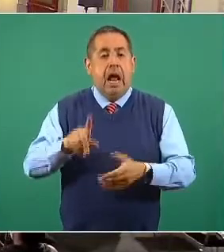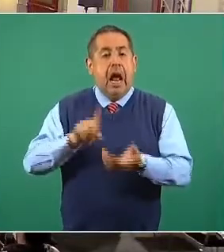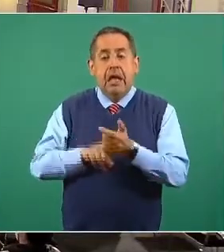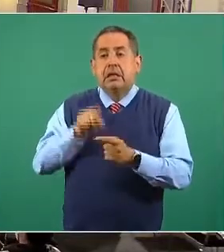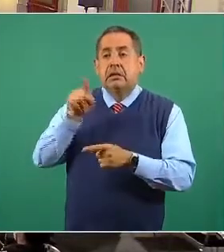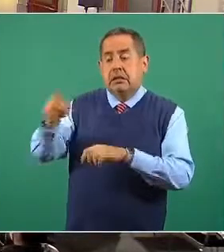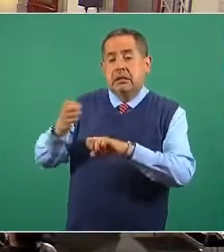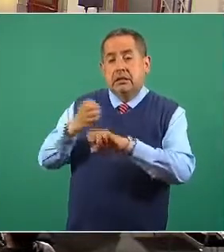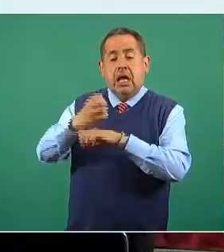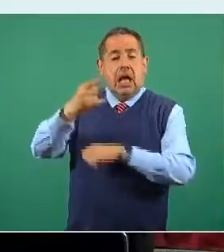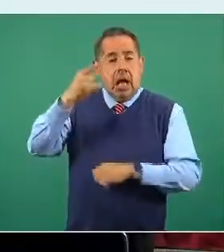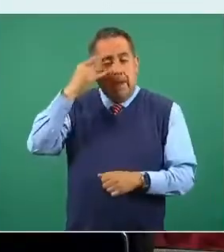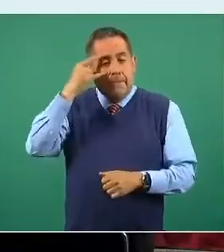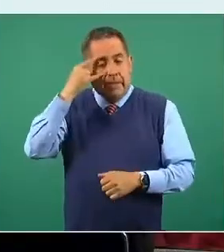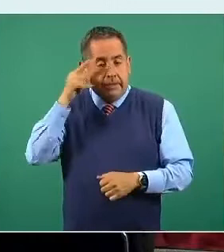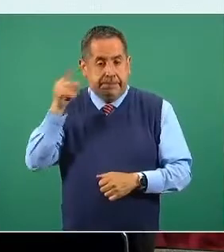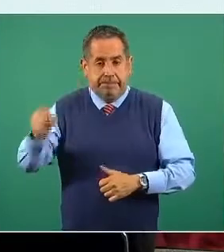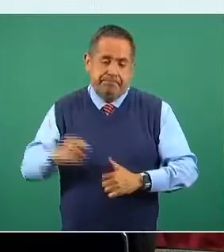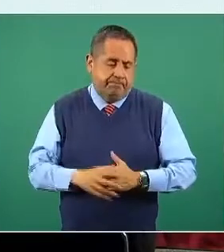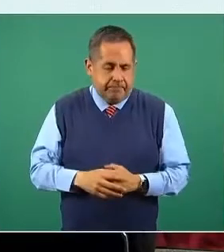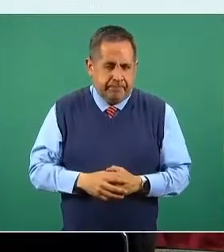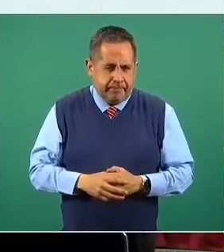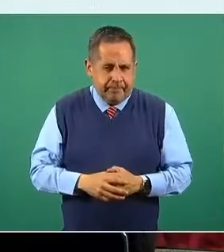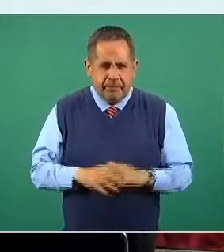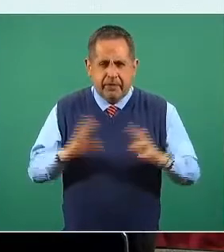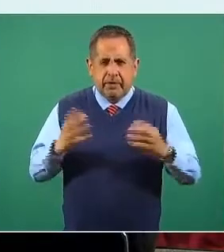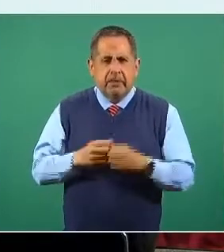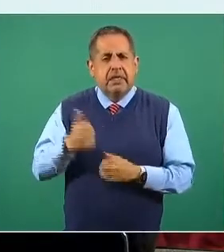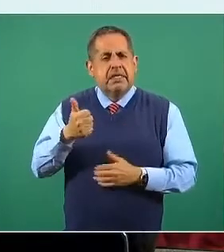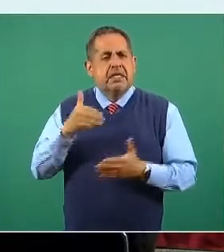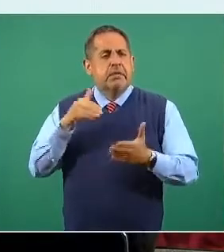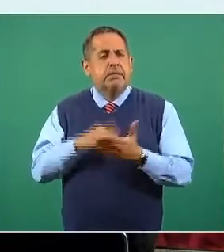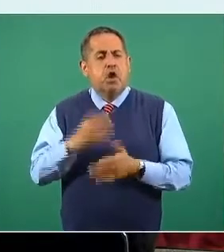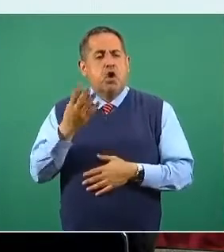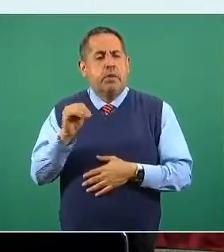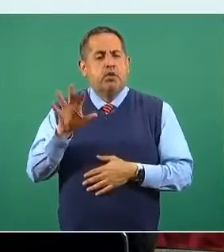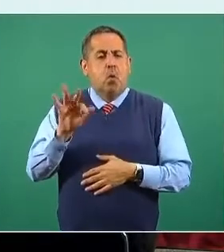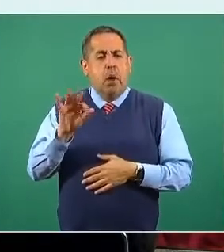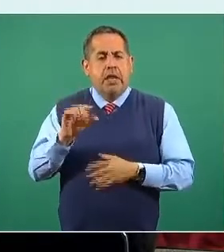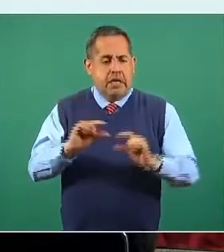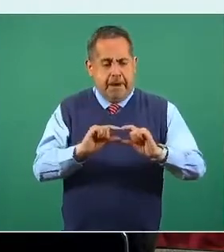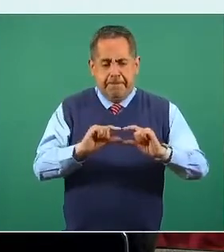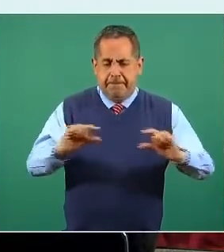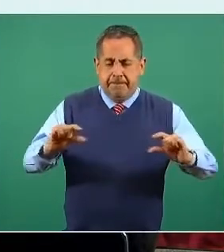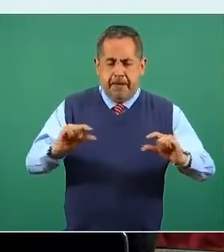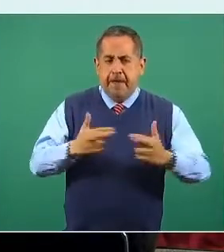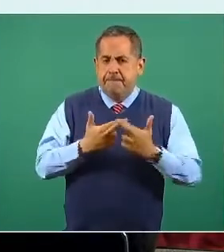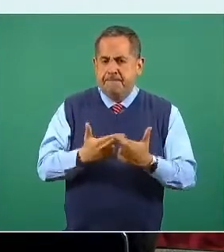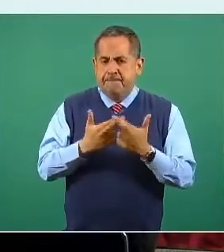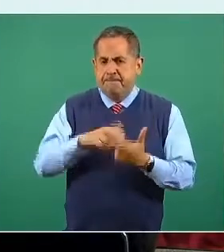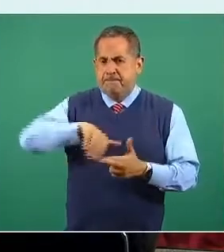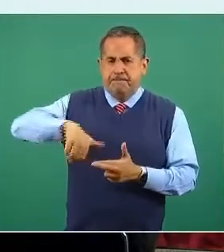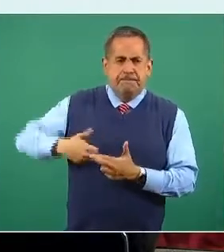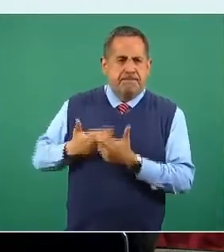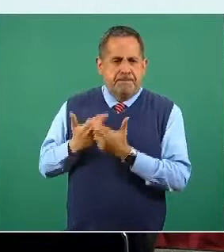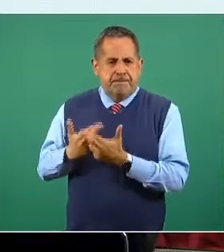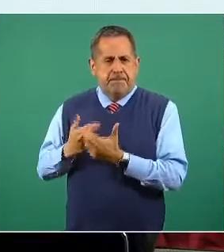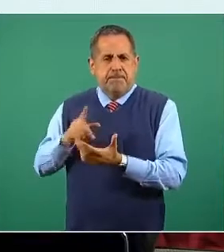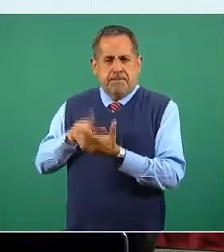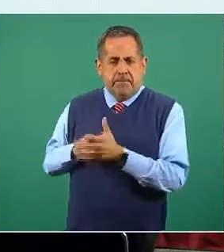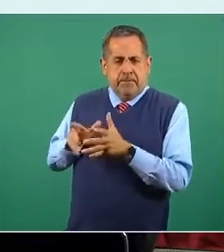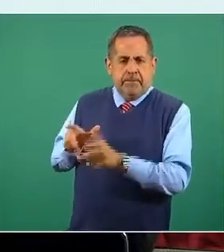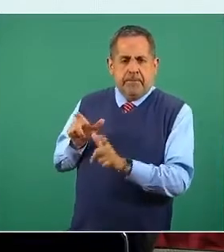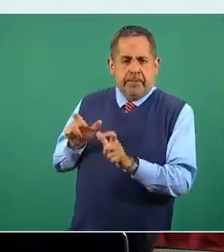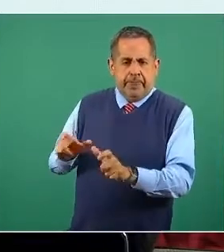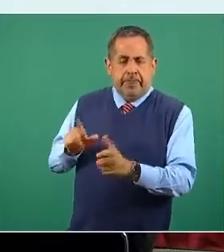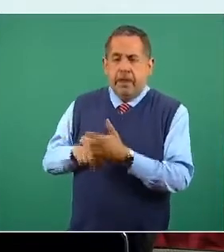estado de Campeche. Hay 6,940 dosis de reserva que están en el INCAN, que